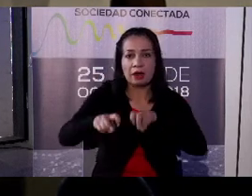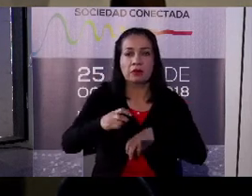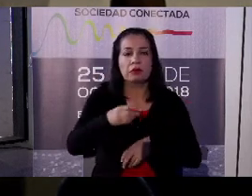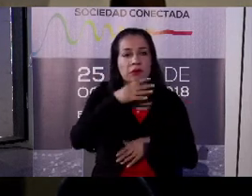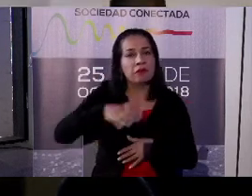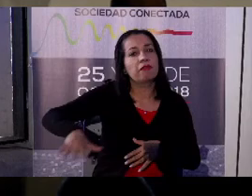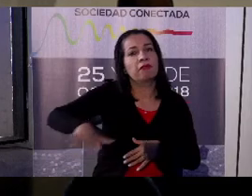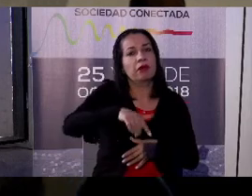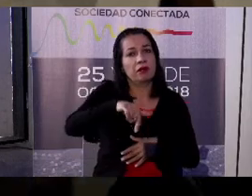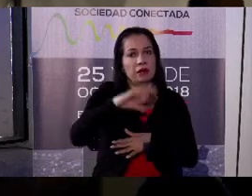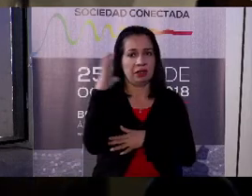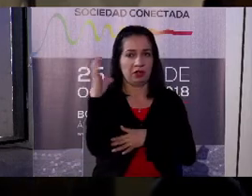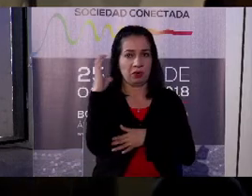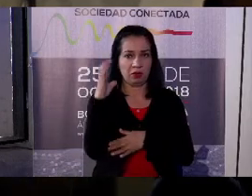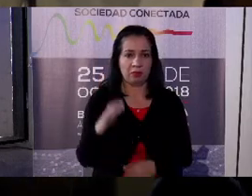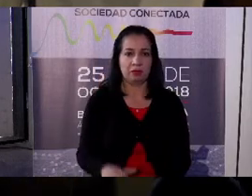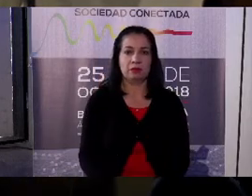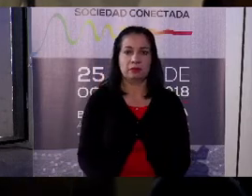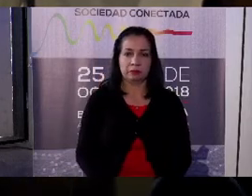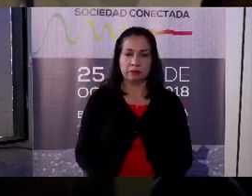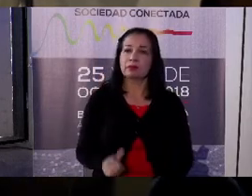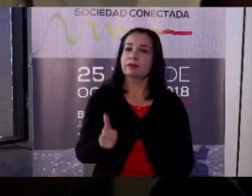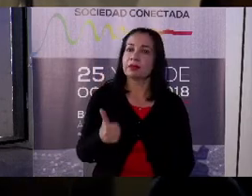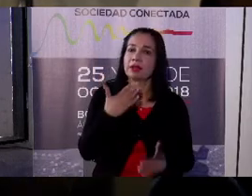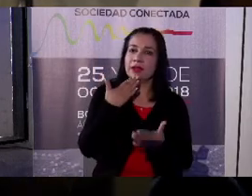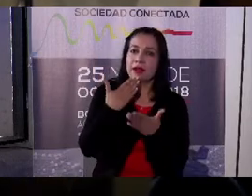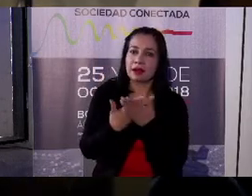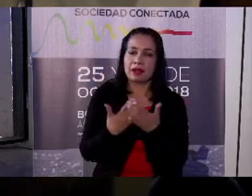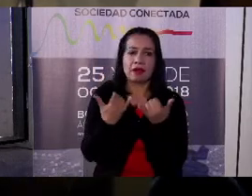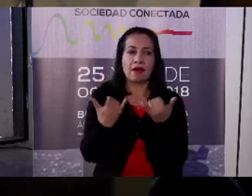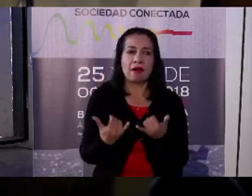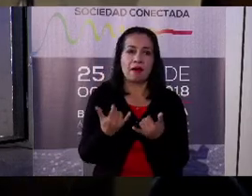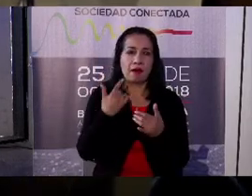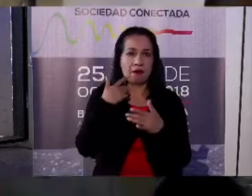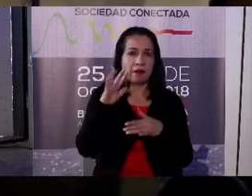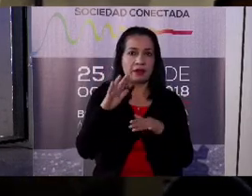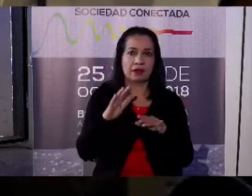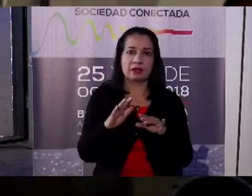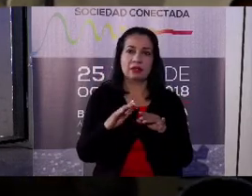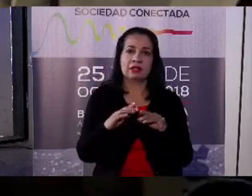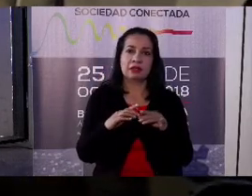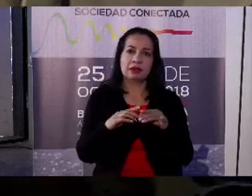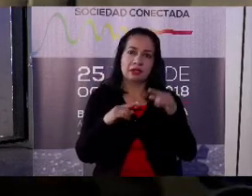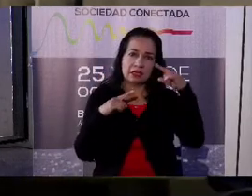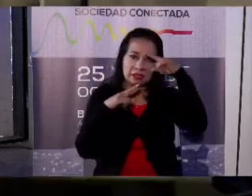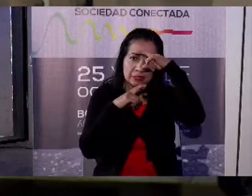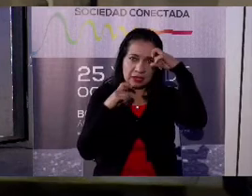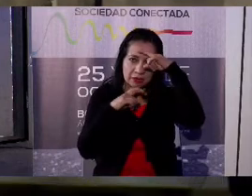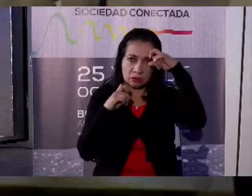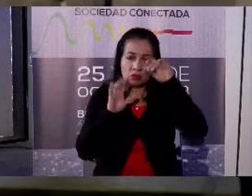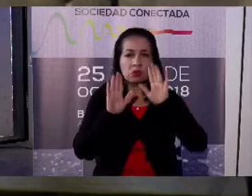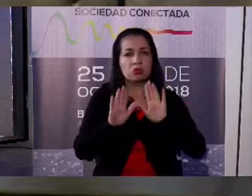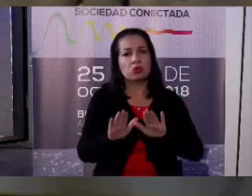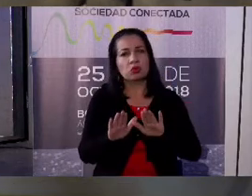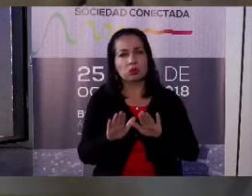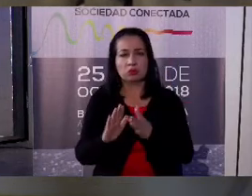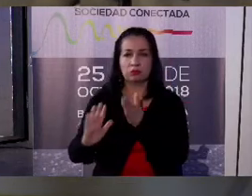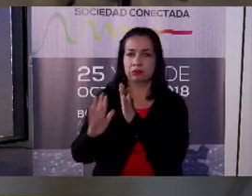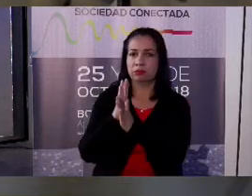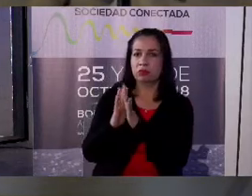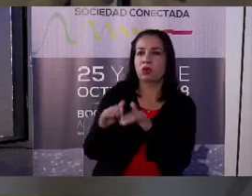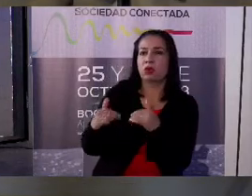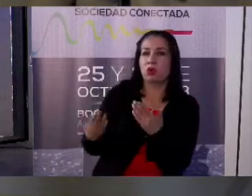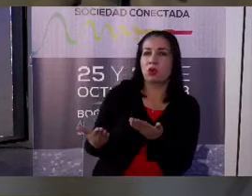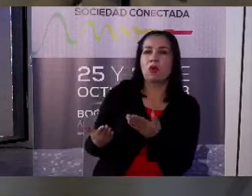muy bien muchas gracias vamos a pasar entonces a ver cuál es la perspectiva de Samsung Eduardo no sé si puedes contarnos este cómo estás viendo